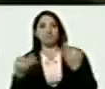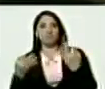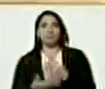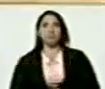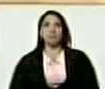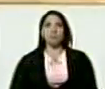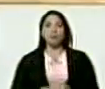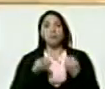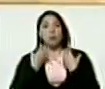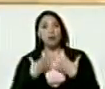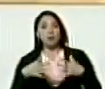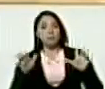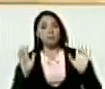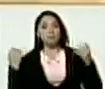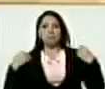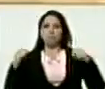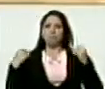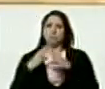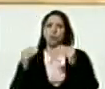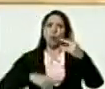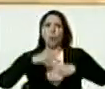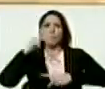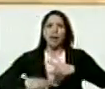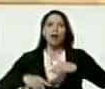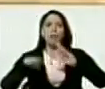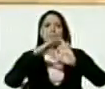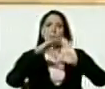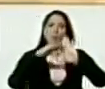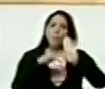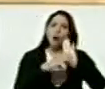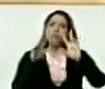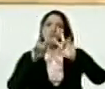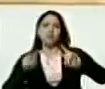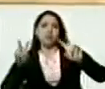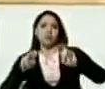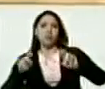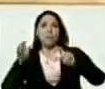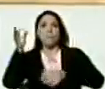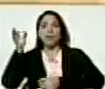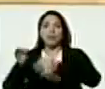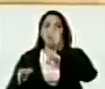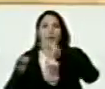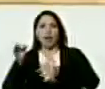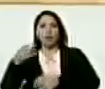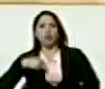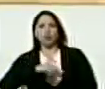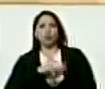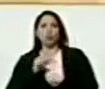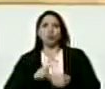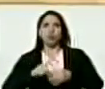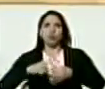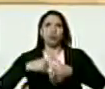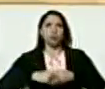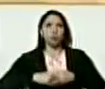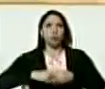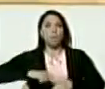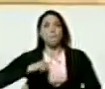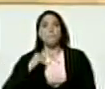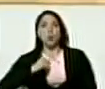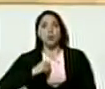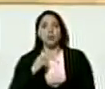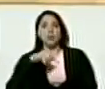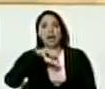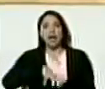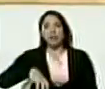bueno, preparando todos los planes en la investigación penal. Hemos incorporado a las policías estatales y